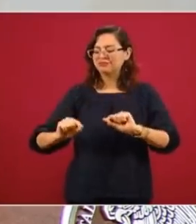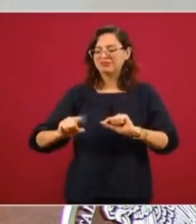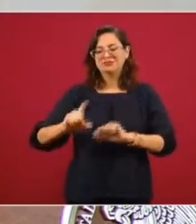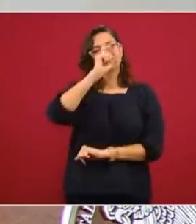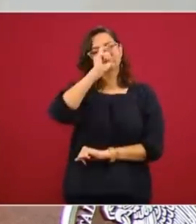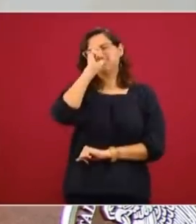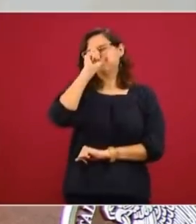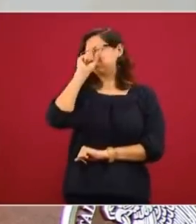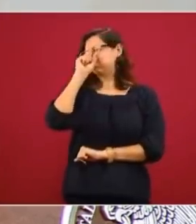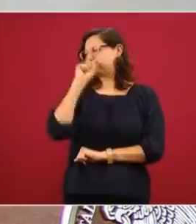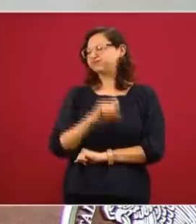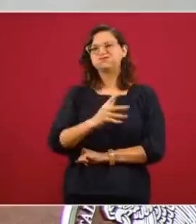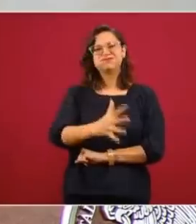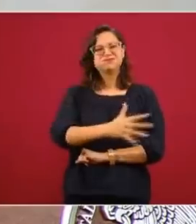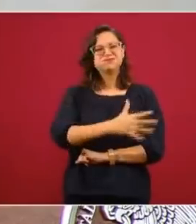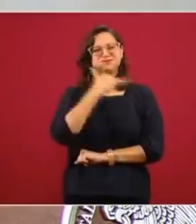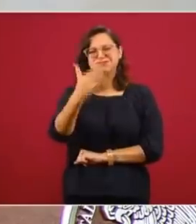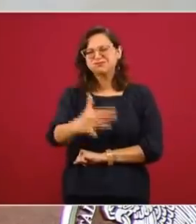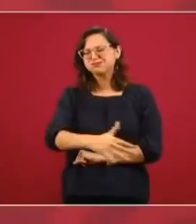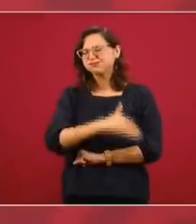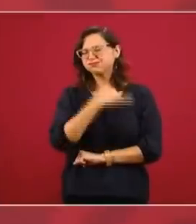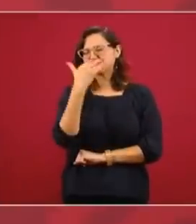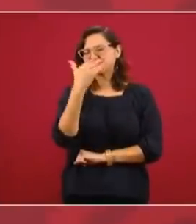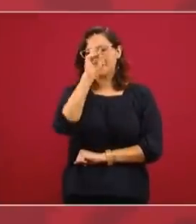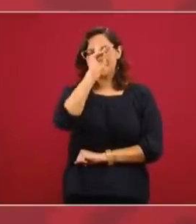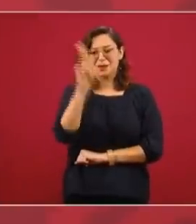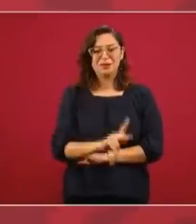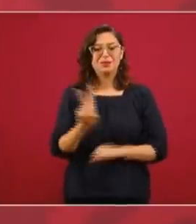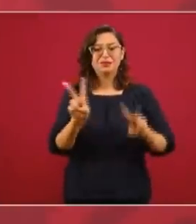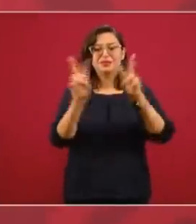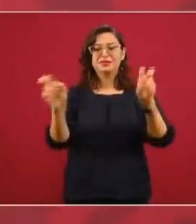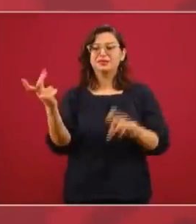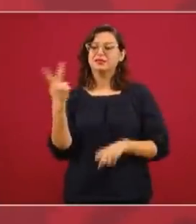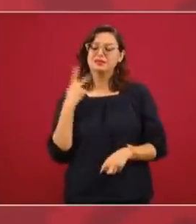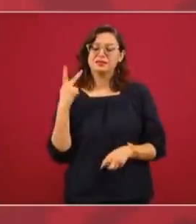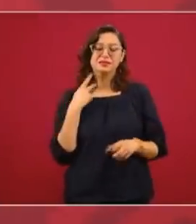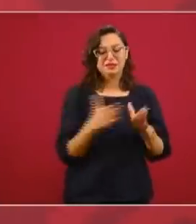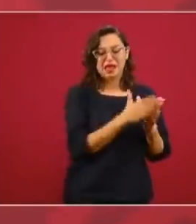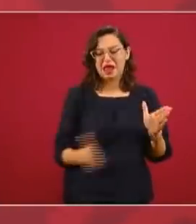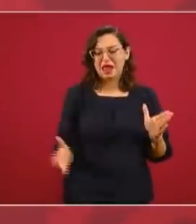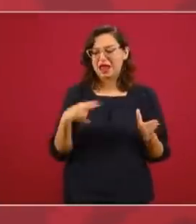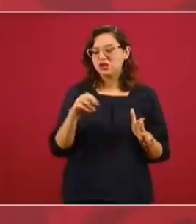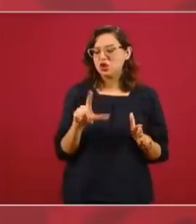El modelo neoliberal o la política de pillaje